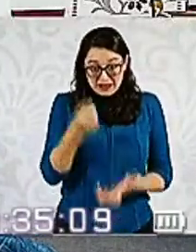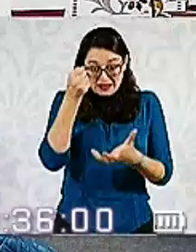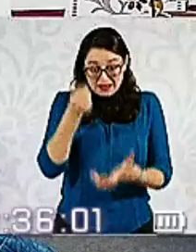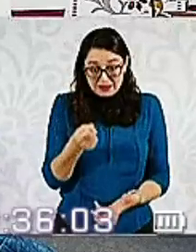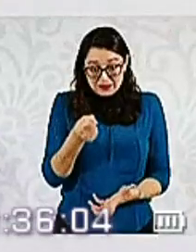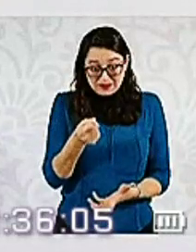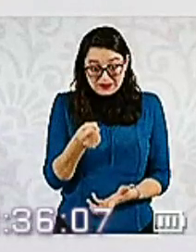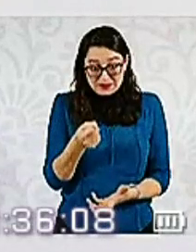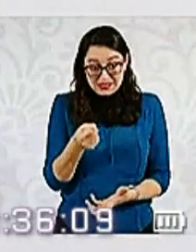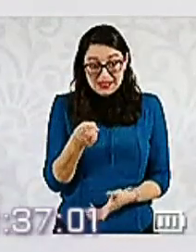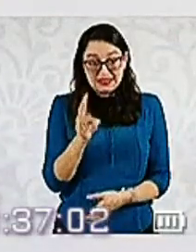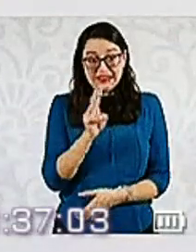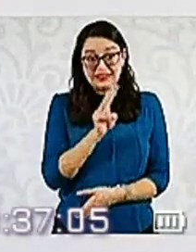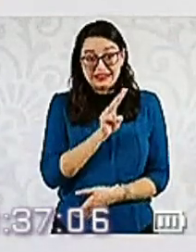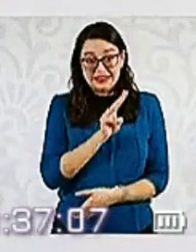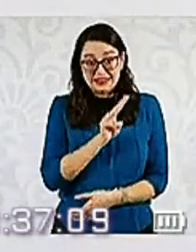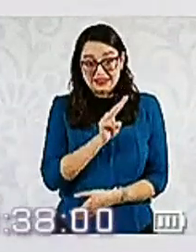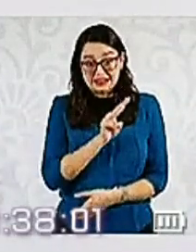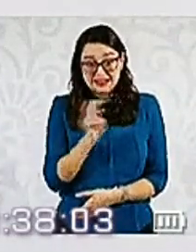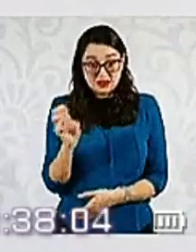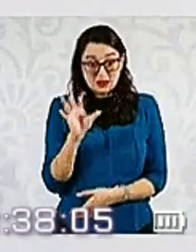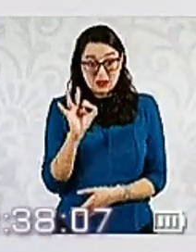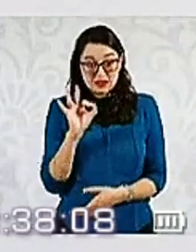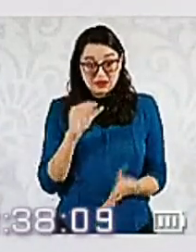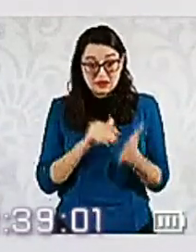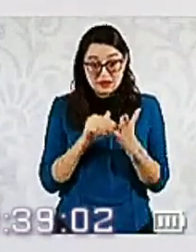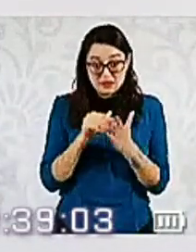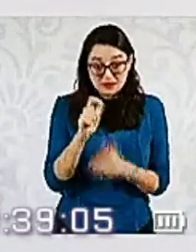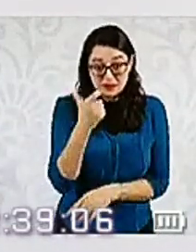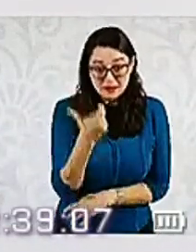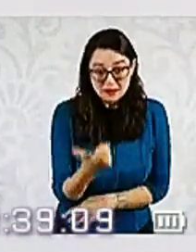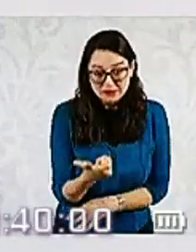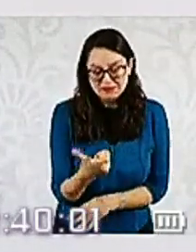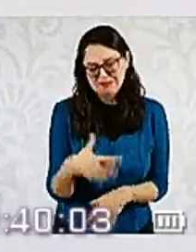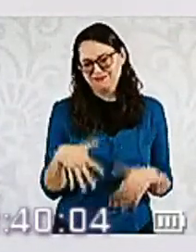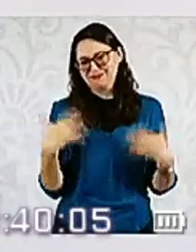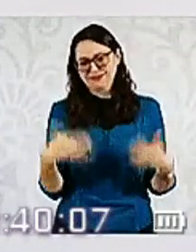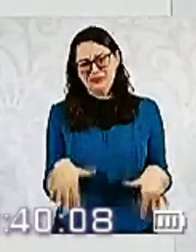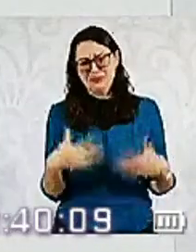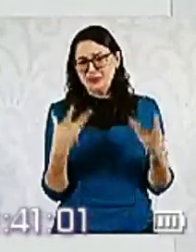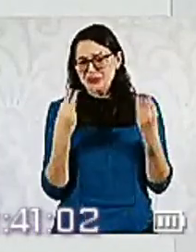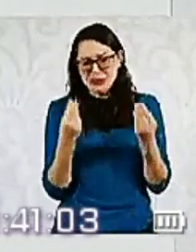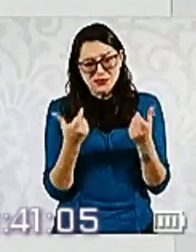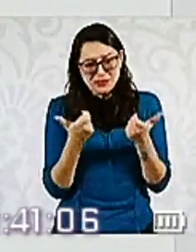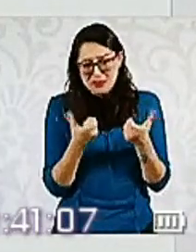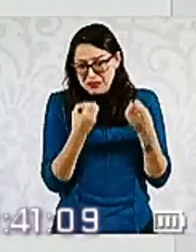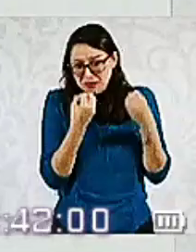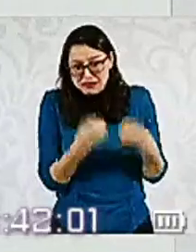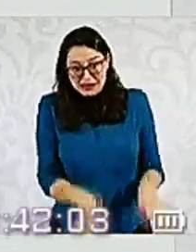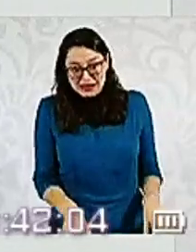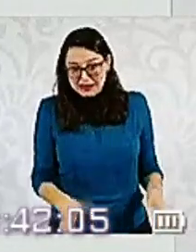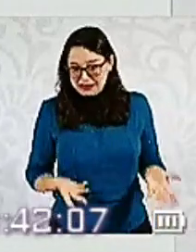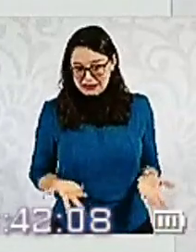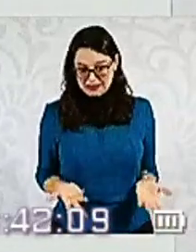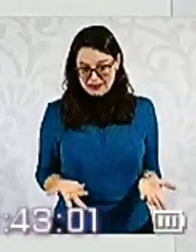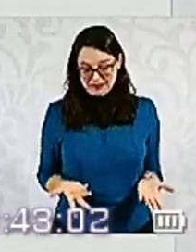Más de 1 billón de pesos. O sea, es muchísimo dinero lo que estamos hablando de corrupción.